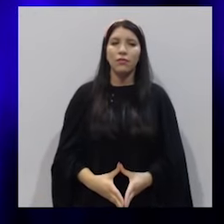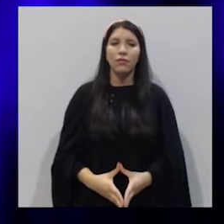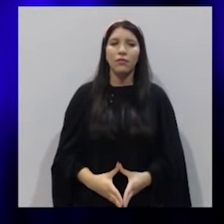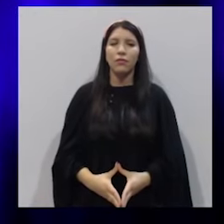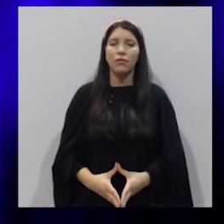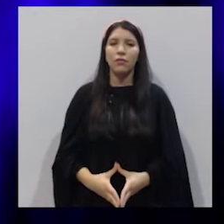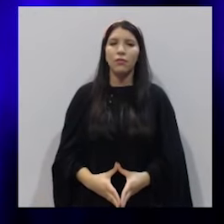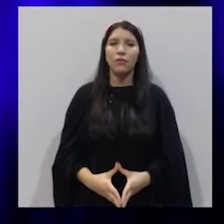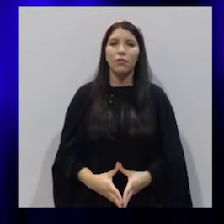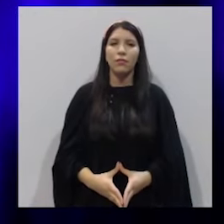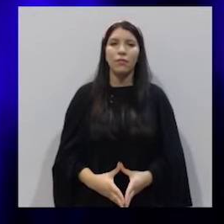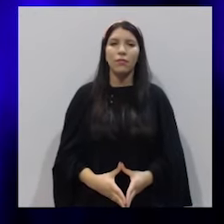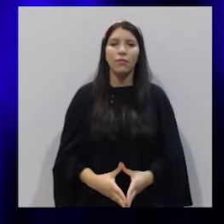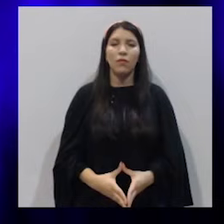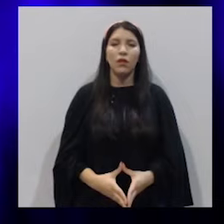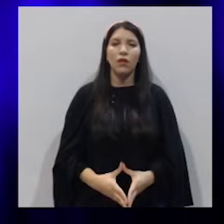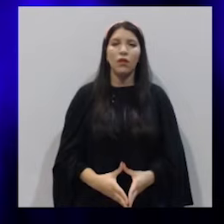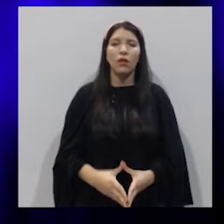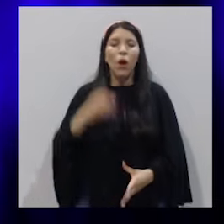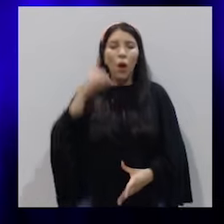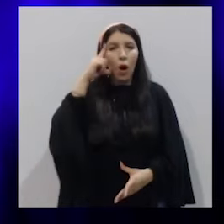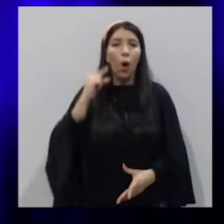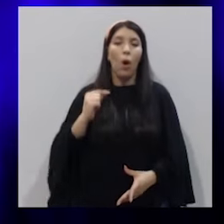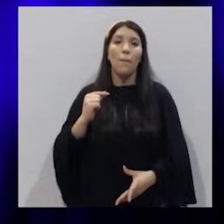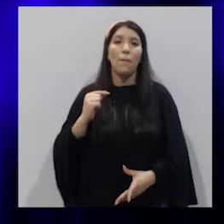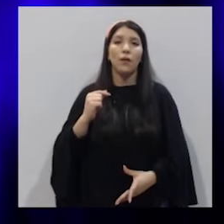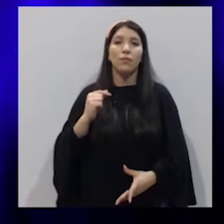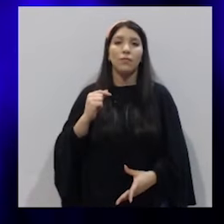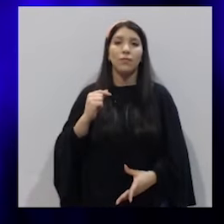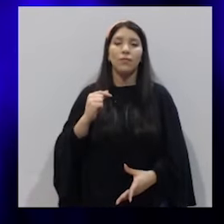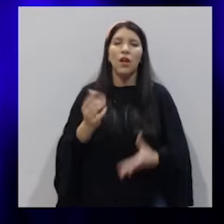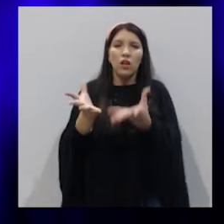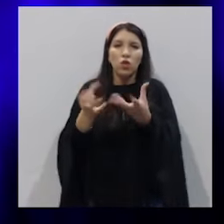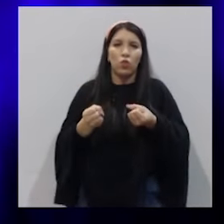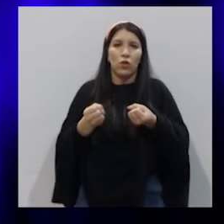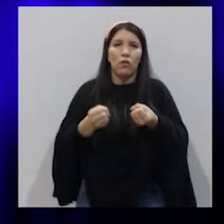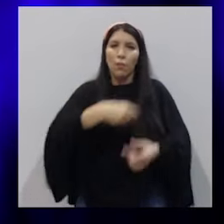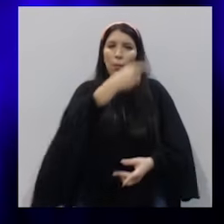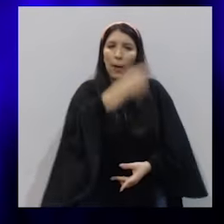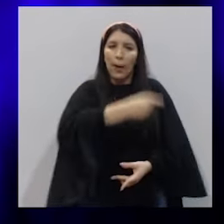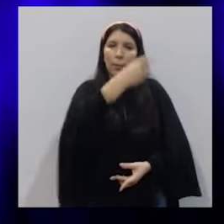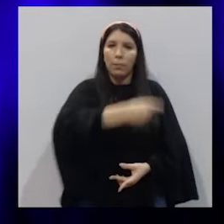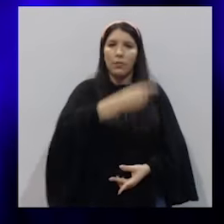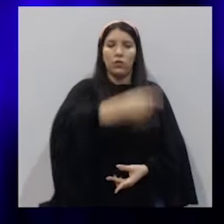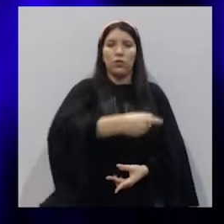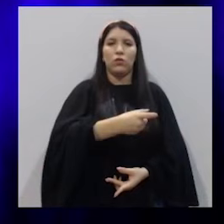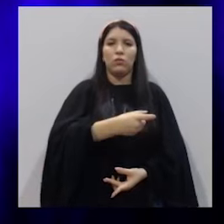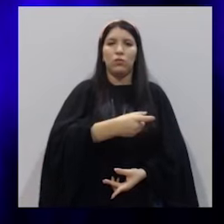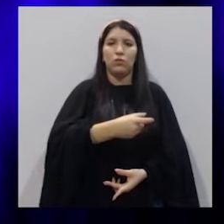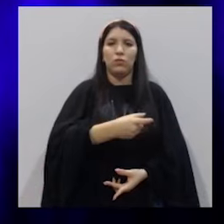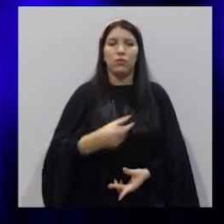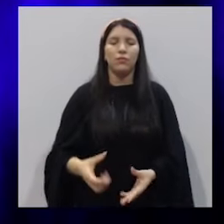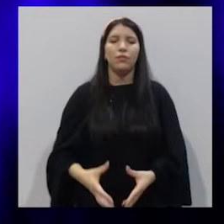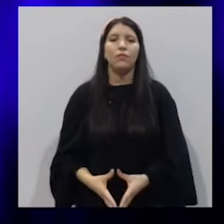lo mismo sucede en este tiempo y la biblia nos sigue hablando a través del espíritu